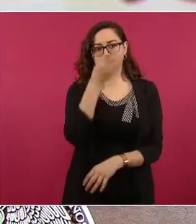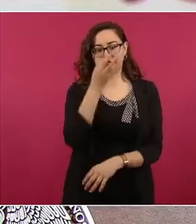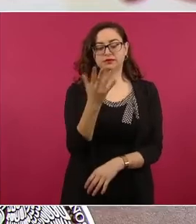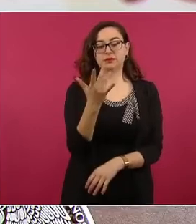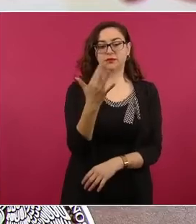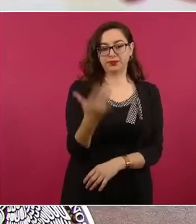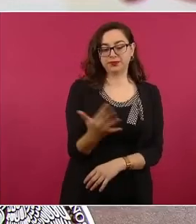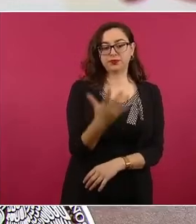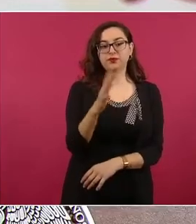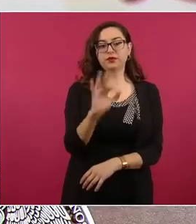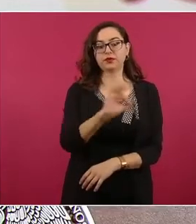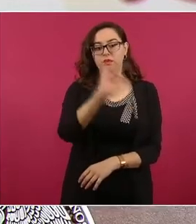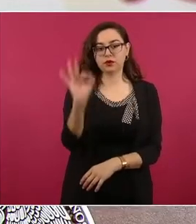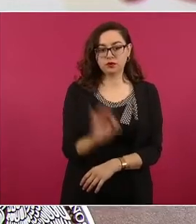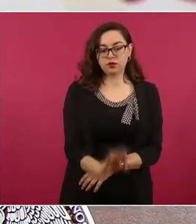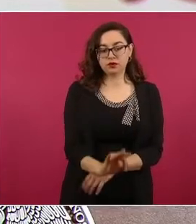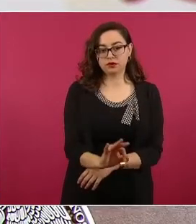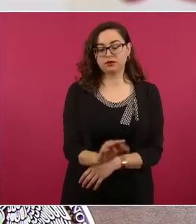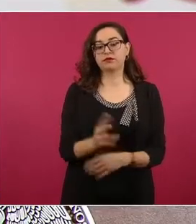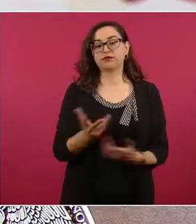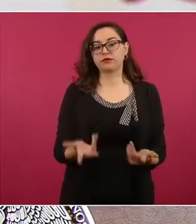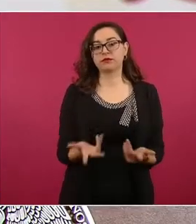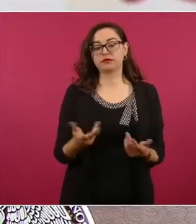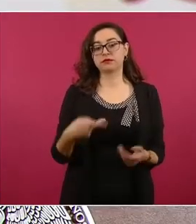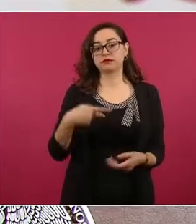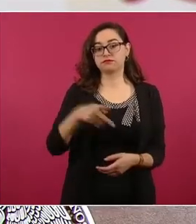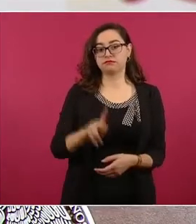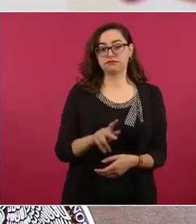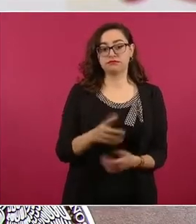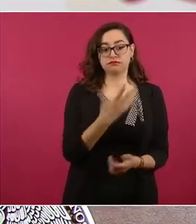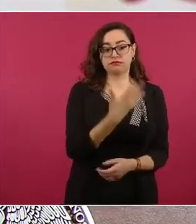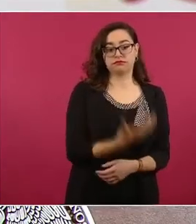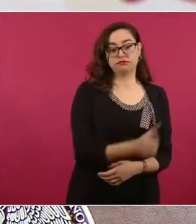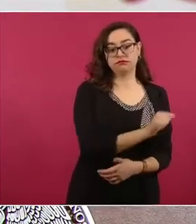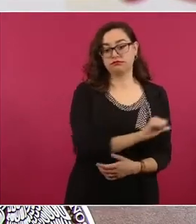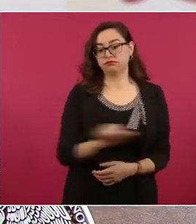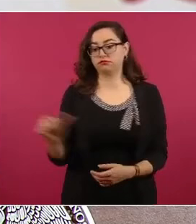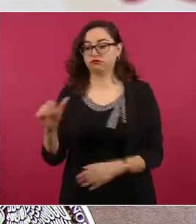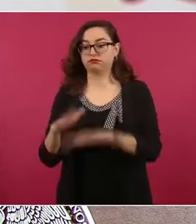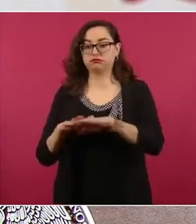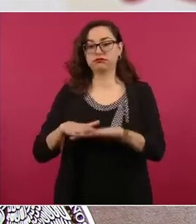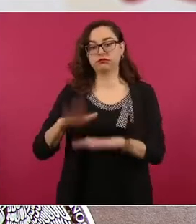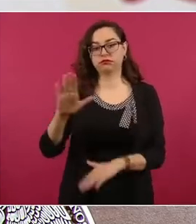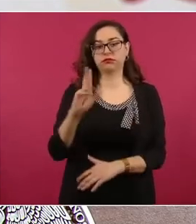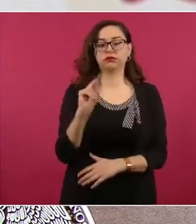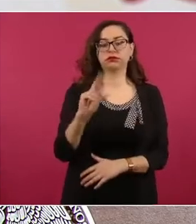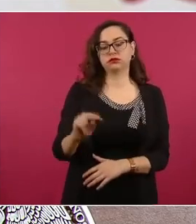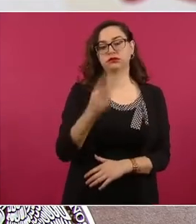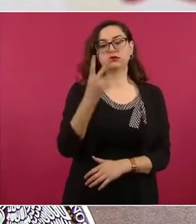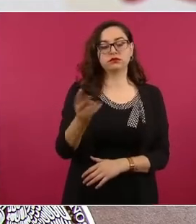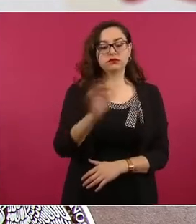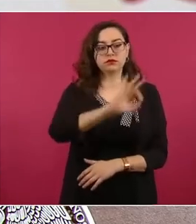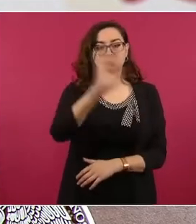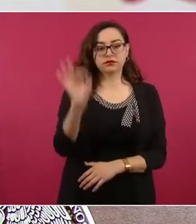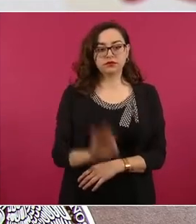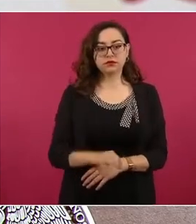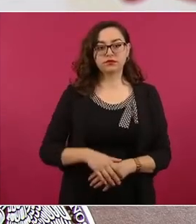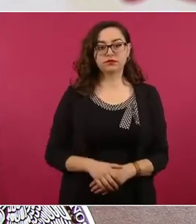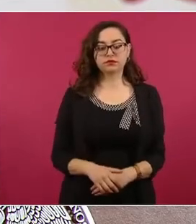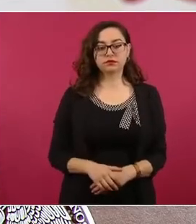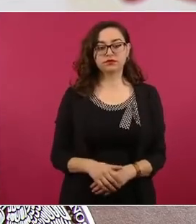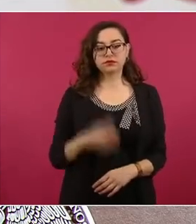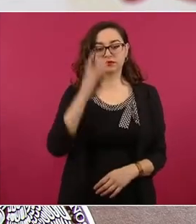protegida, 82% en el promedio para todas las edades. Y una buena noticia,